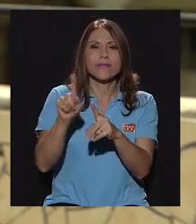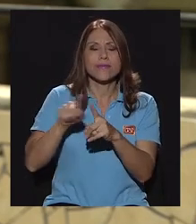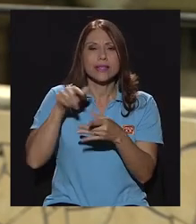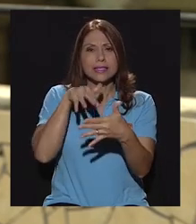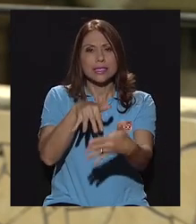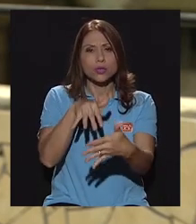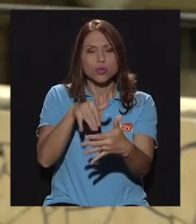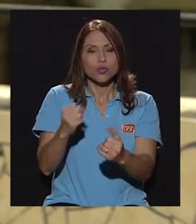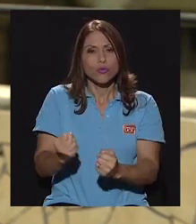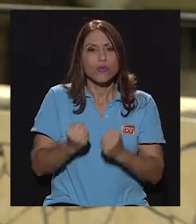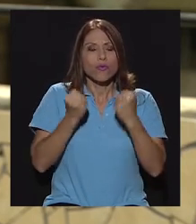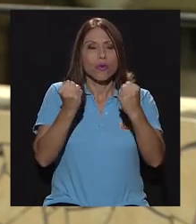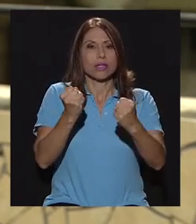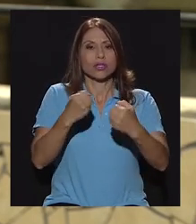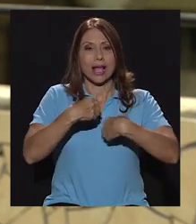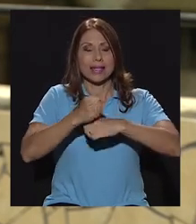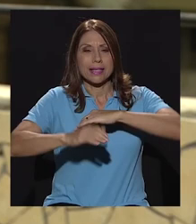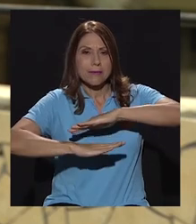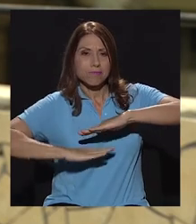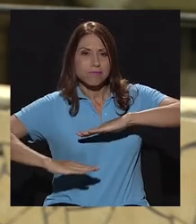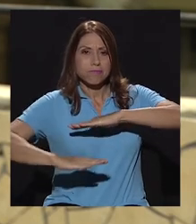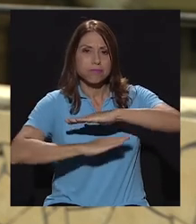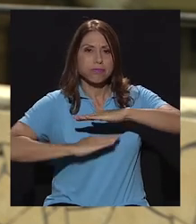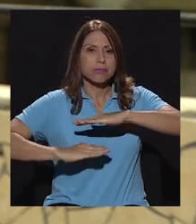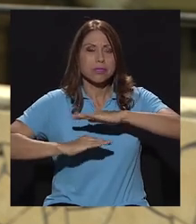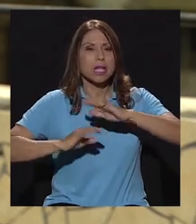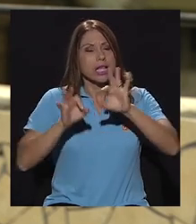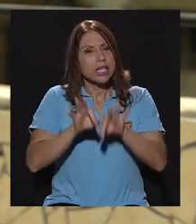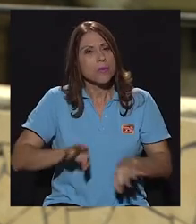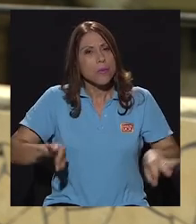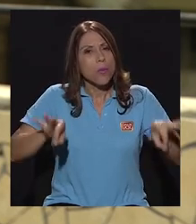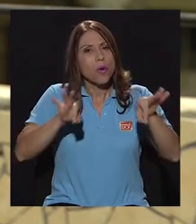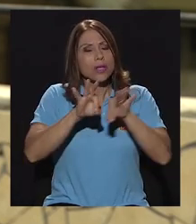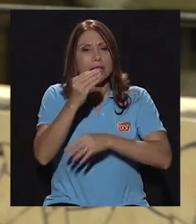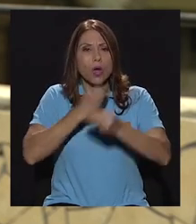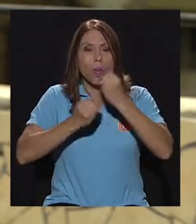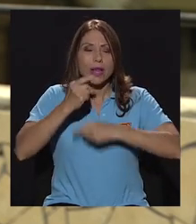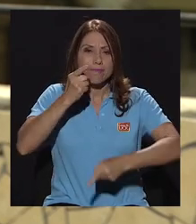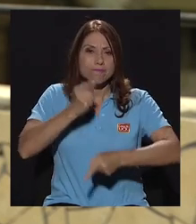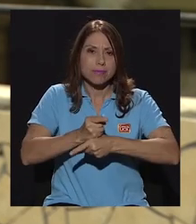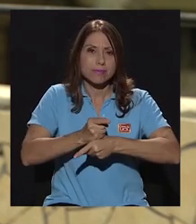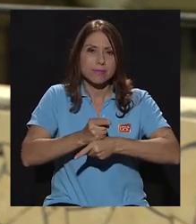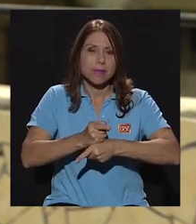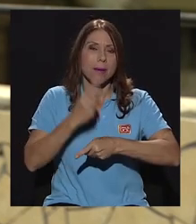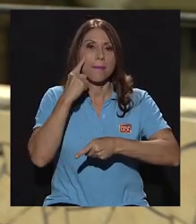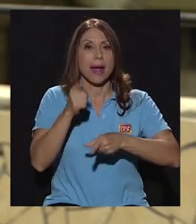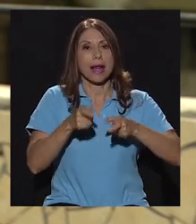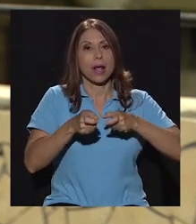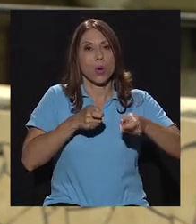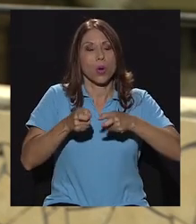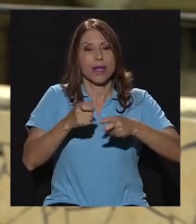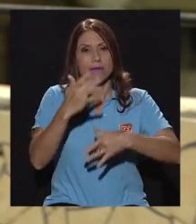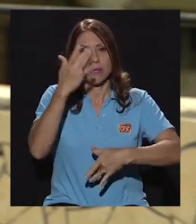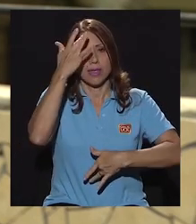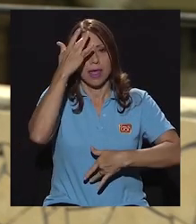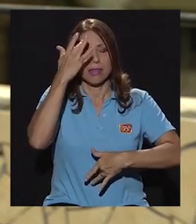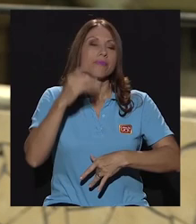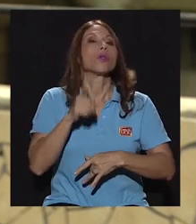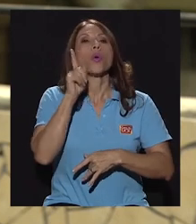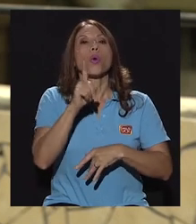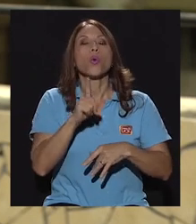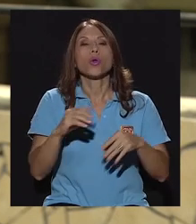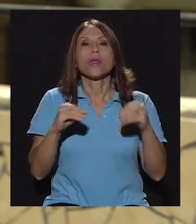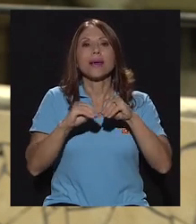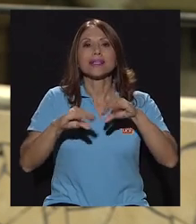estudios fuertes que fundamentan la importancia de una adecuada alimentación en el manejo de esta enfermedad. Uno de los